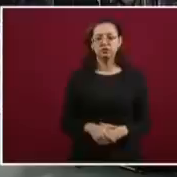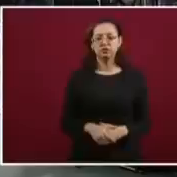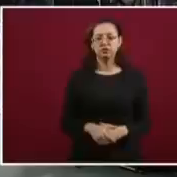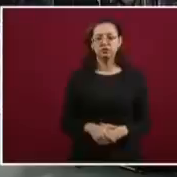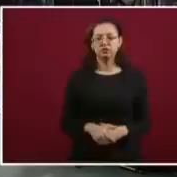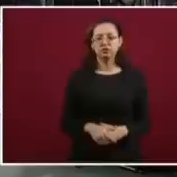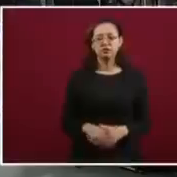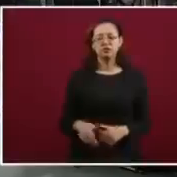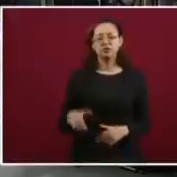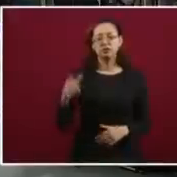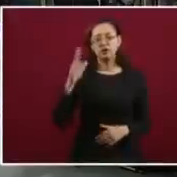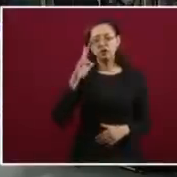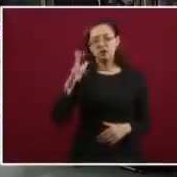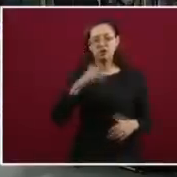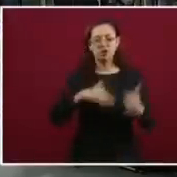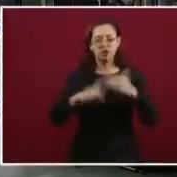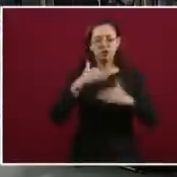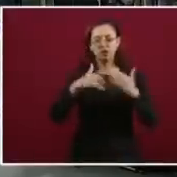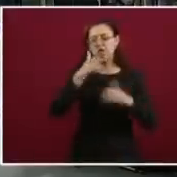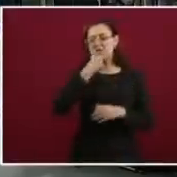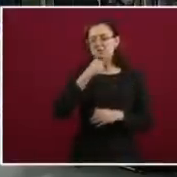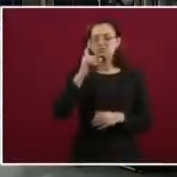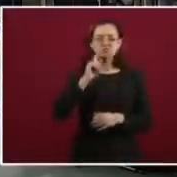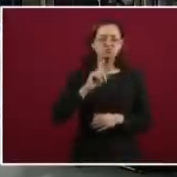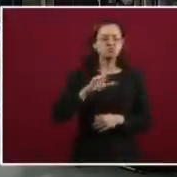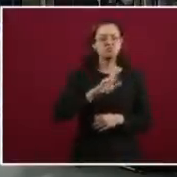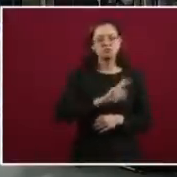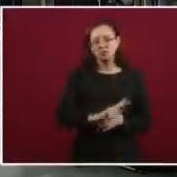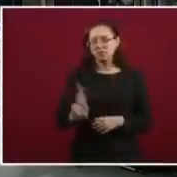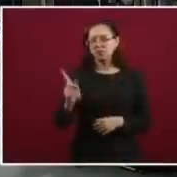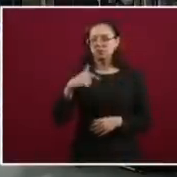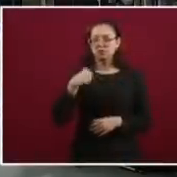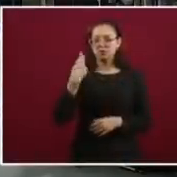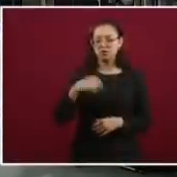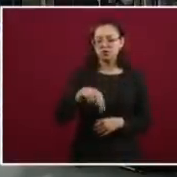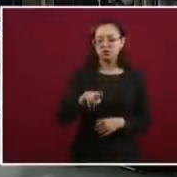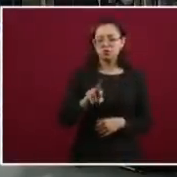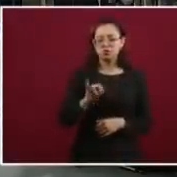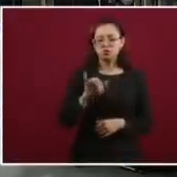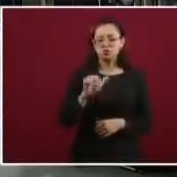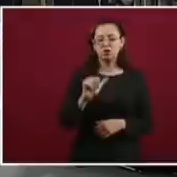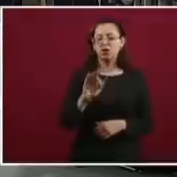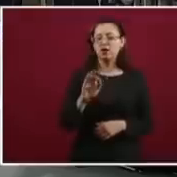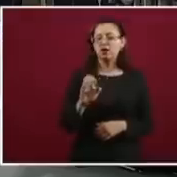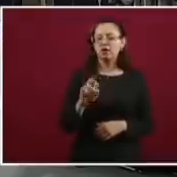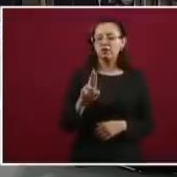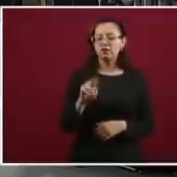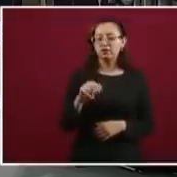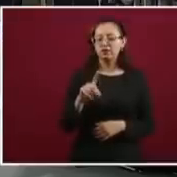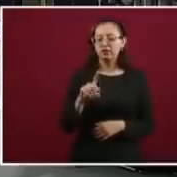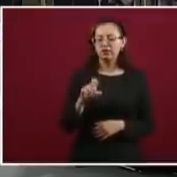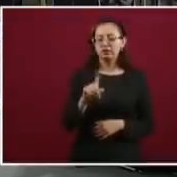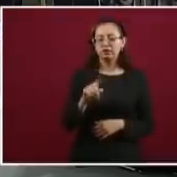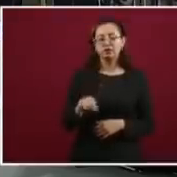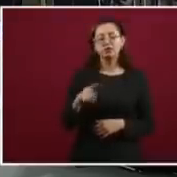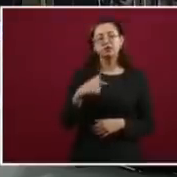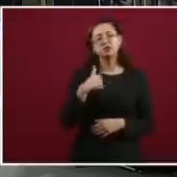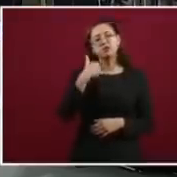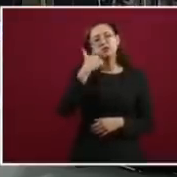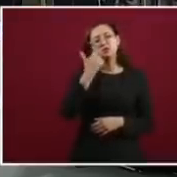todos soy nori fernández de la caracola primero quisiera compartir una reflexión sobre las mañaneras